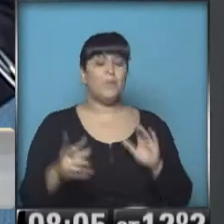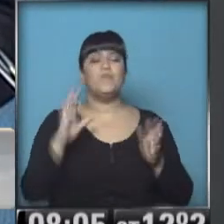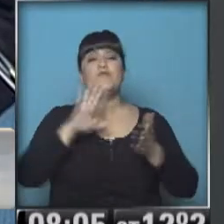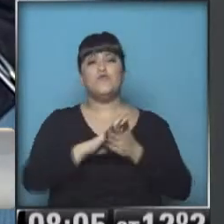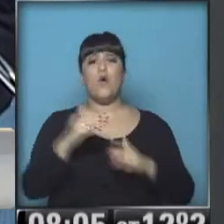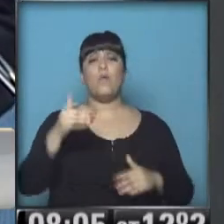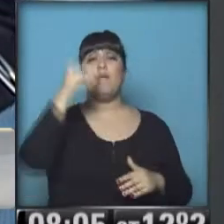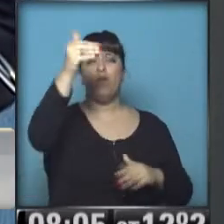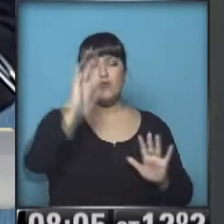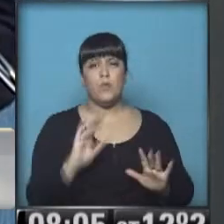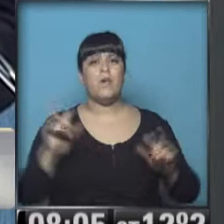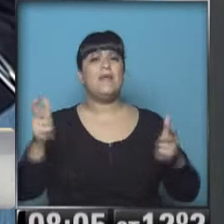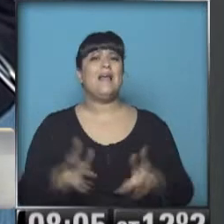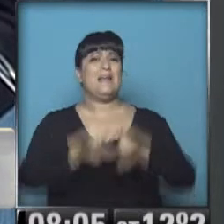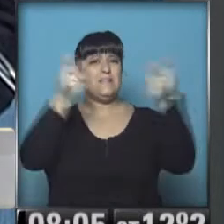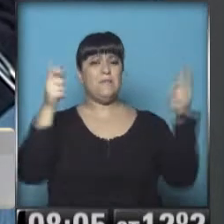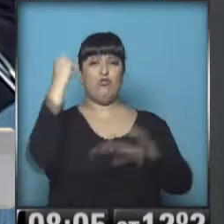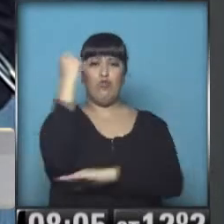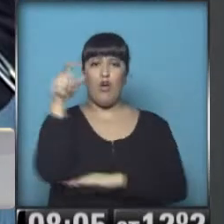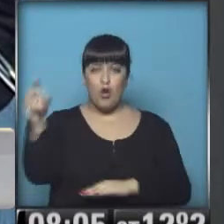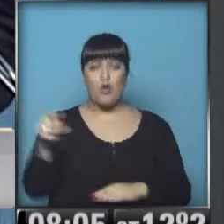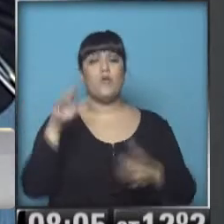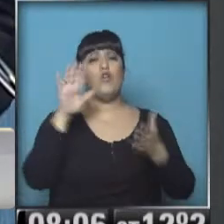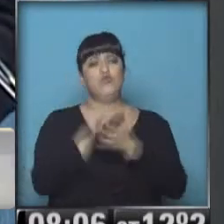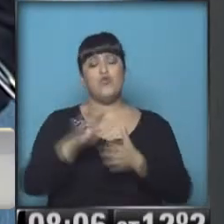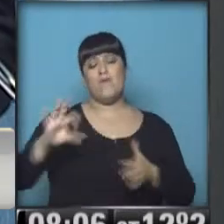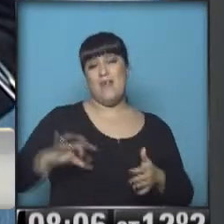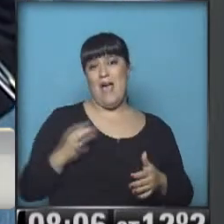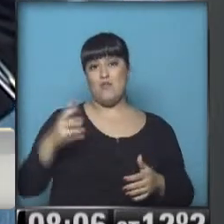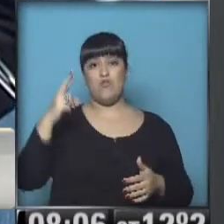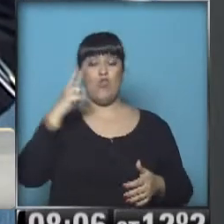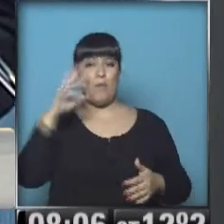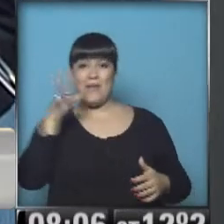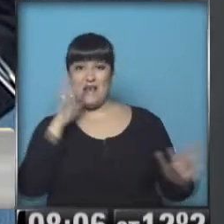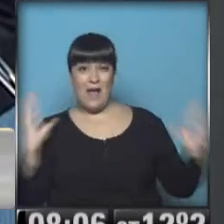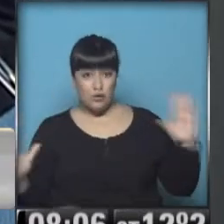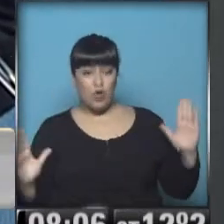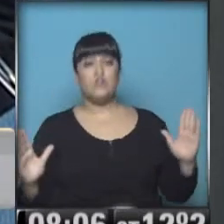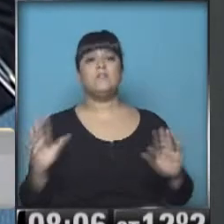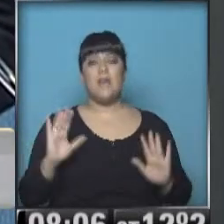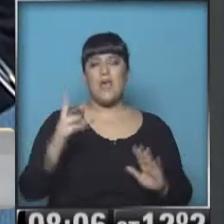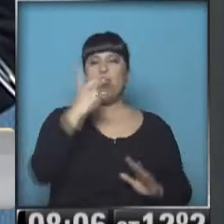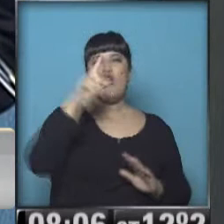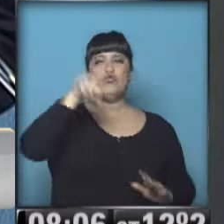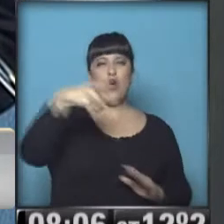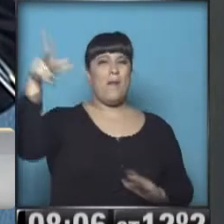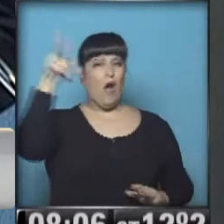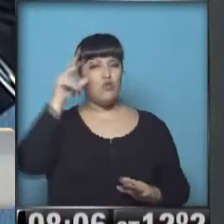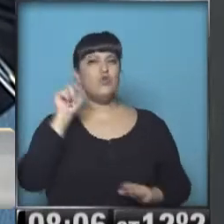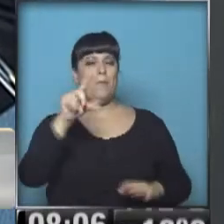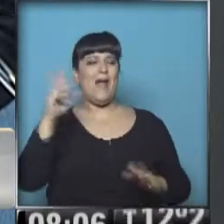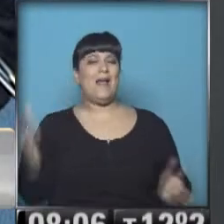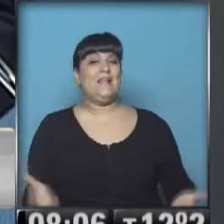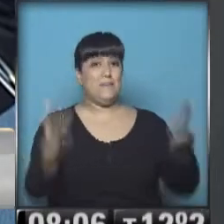de crecimiento económico respecto al año 2014 y lo que se estipula del 28 por ciento para año 2015